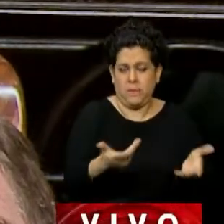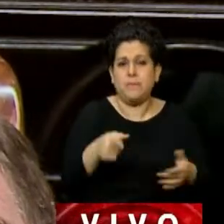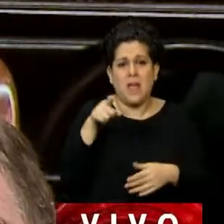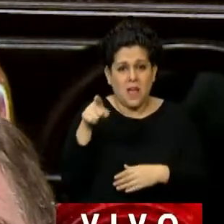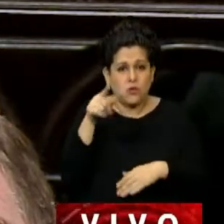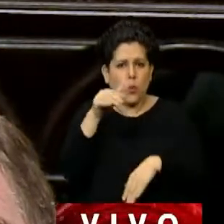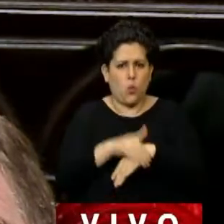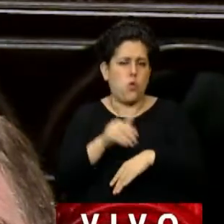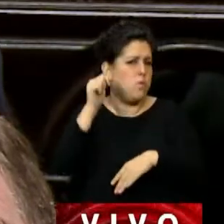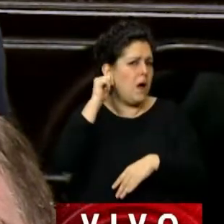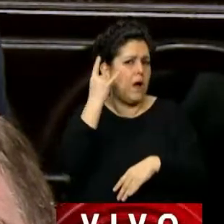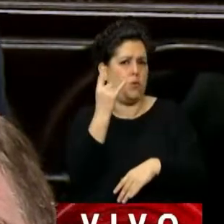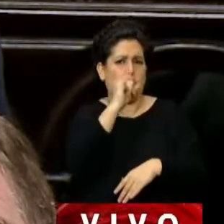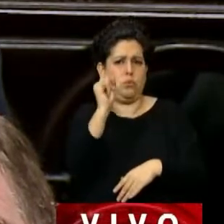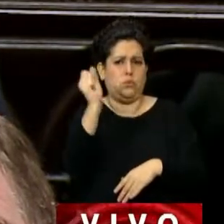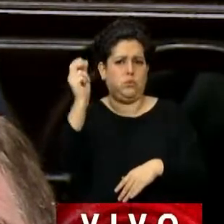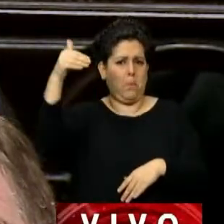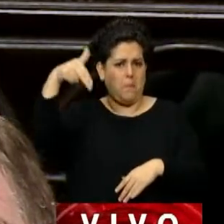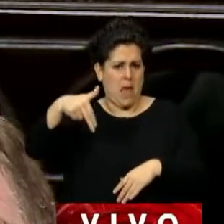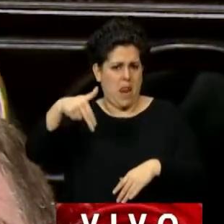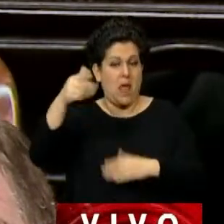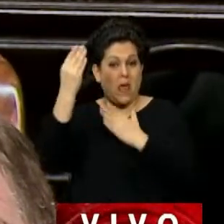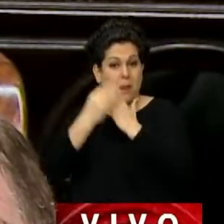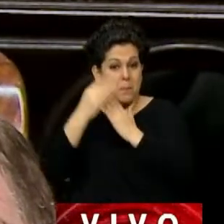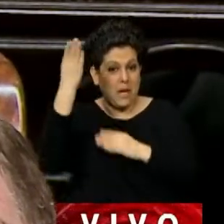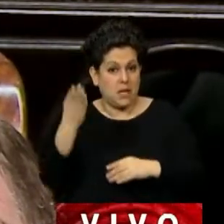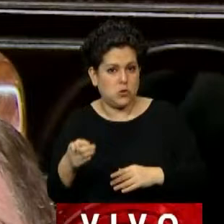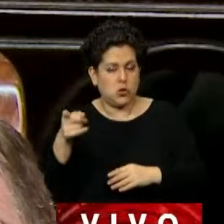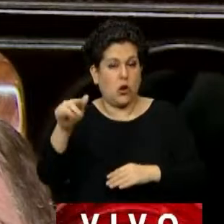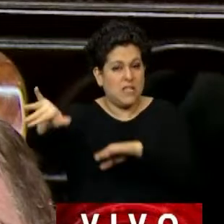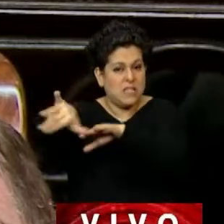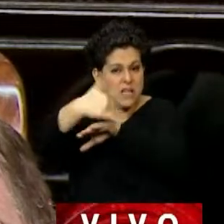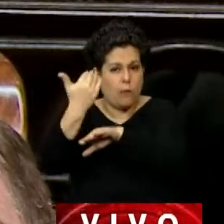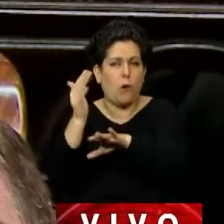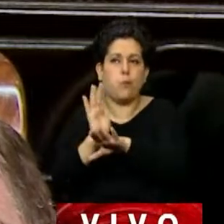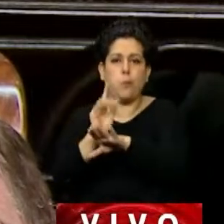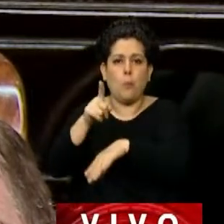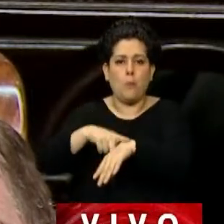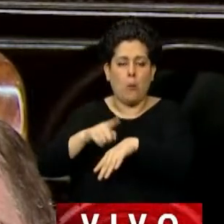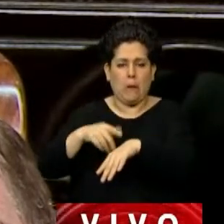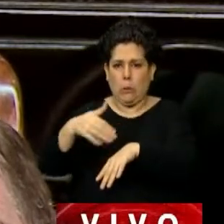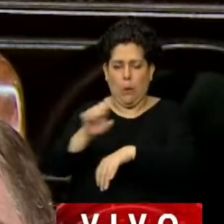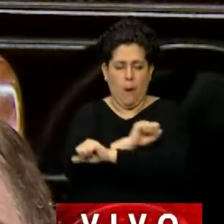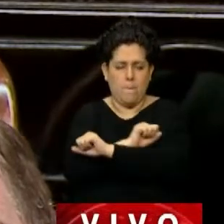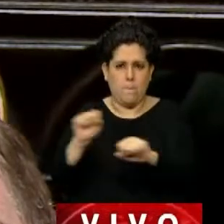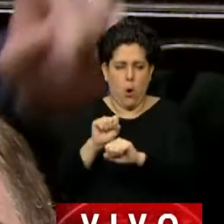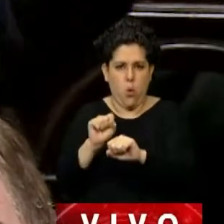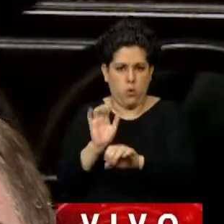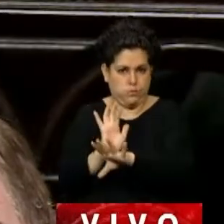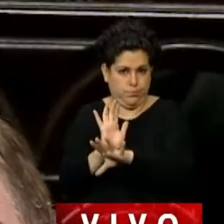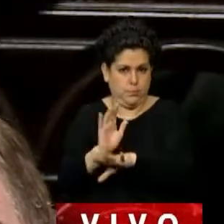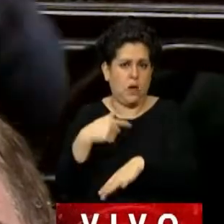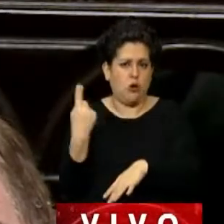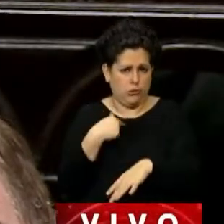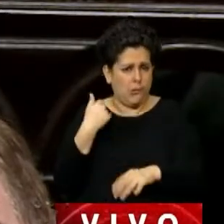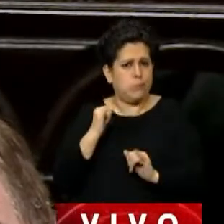es la que nos ha llevado a esta situación. El ministro se fue no solo dejando una bomba, que nosotros advertimos en el momento de